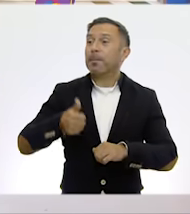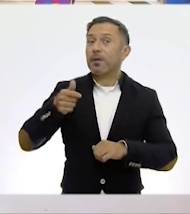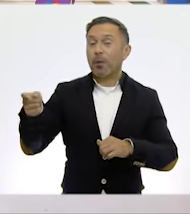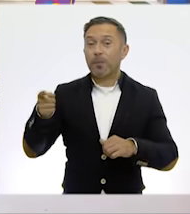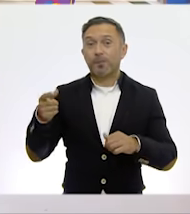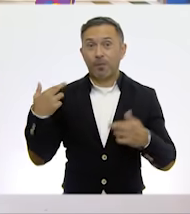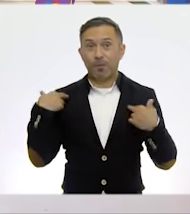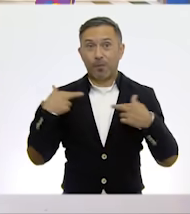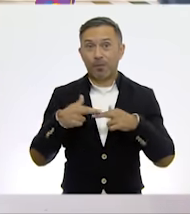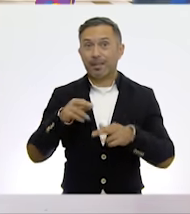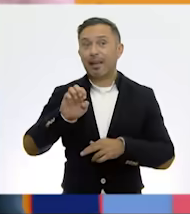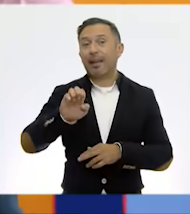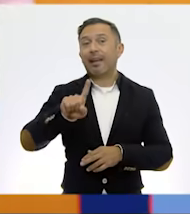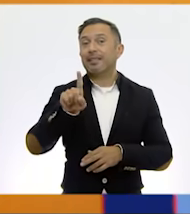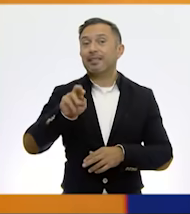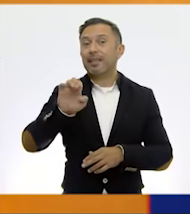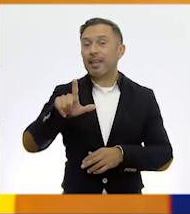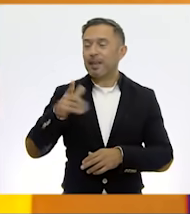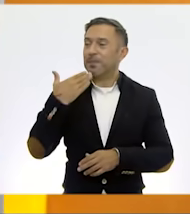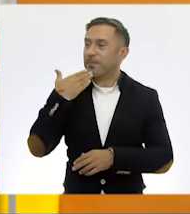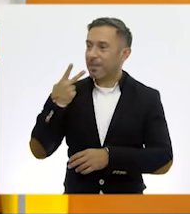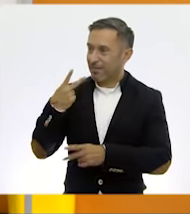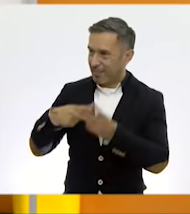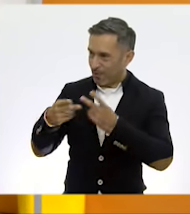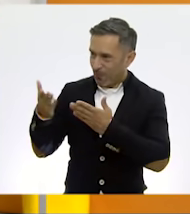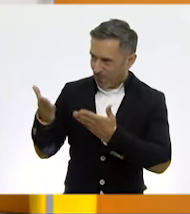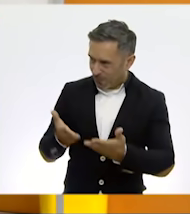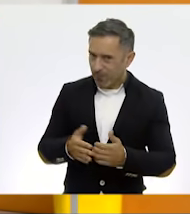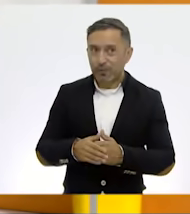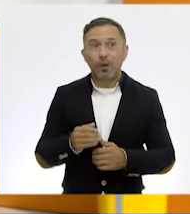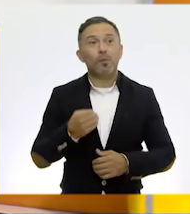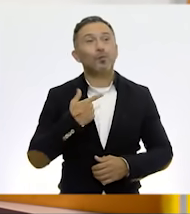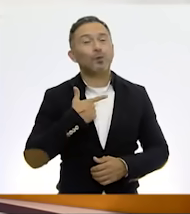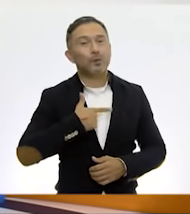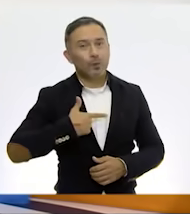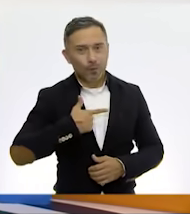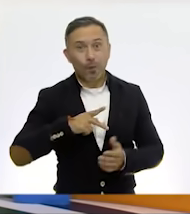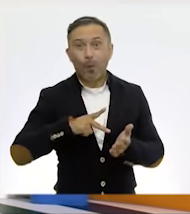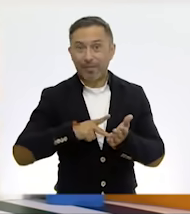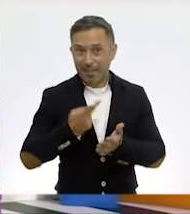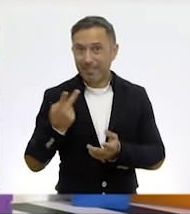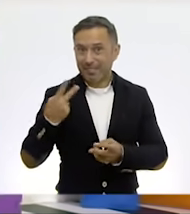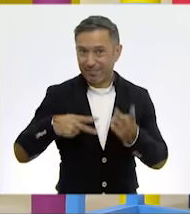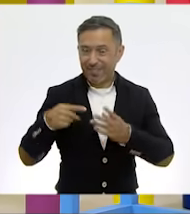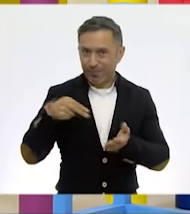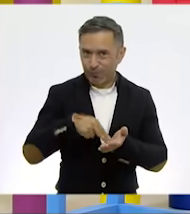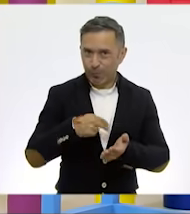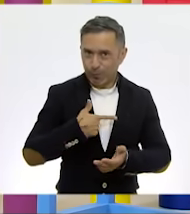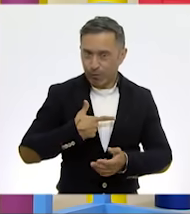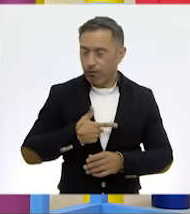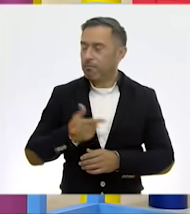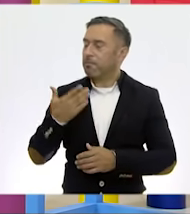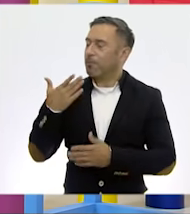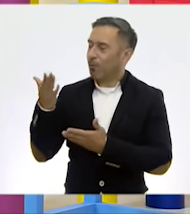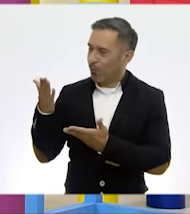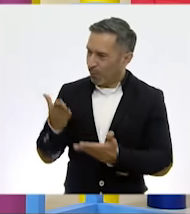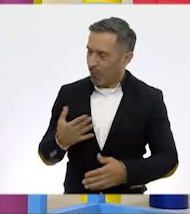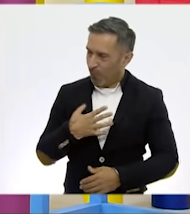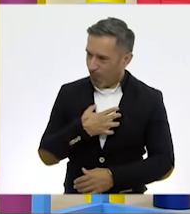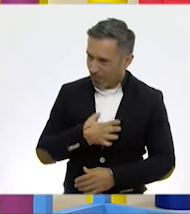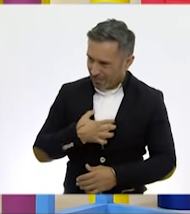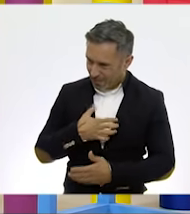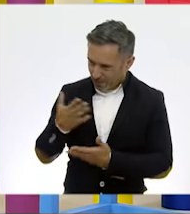a darnos esta clase. ¿Cómo estás, Ezequiel? Mucho gusto. Qué bueno estar aquí otra vez. Bienvenido de nuevo. Muy contento de recibirte otra vez y ya